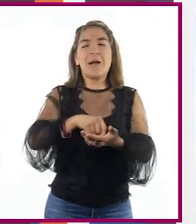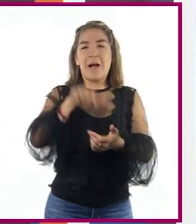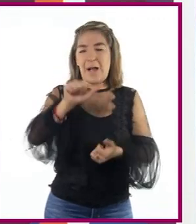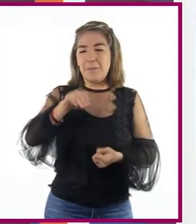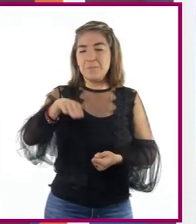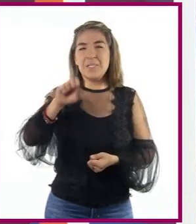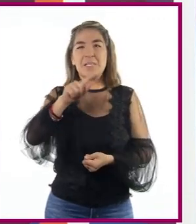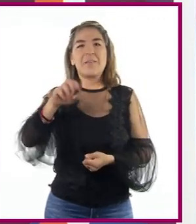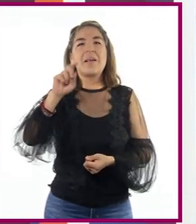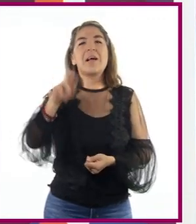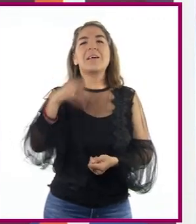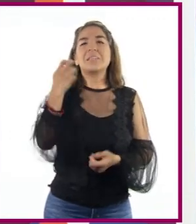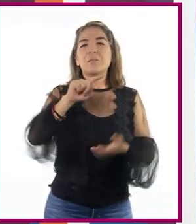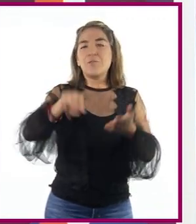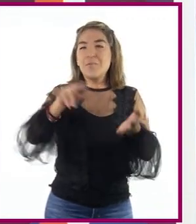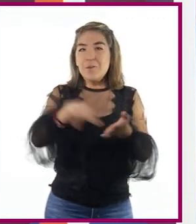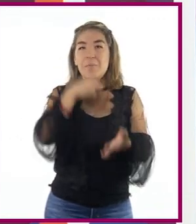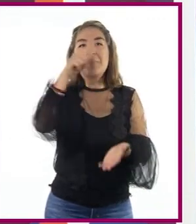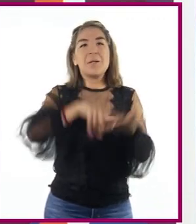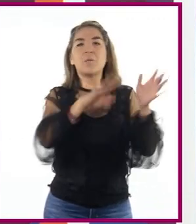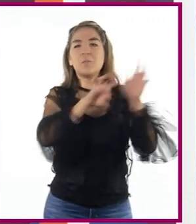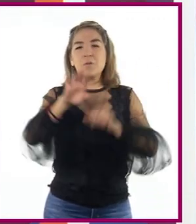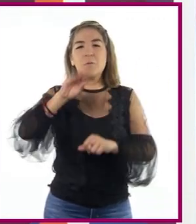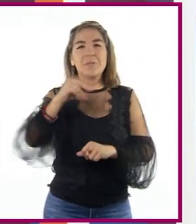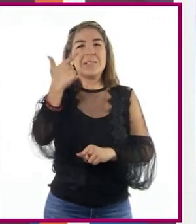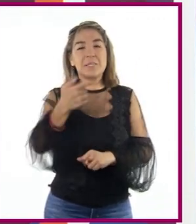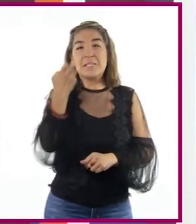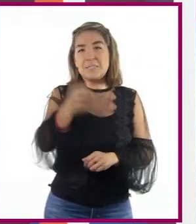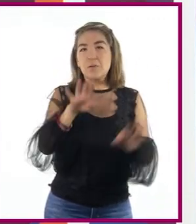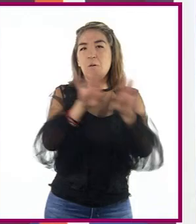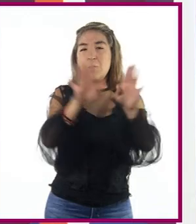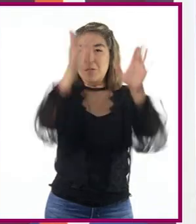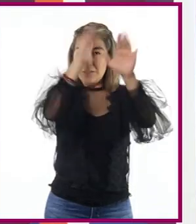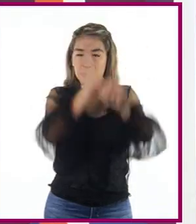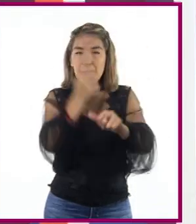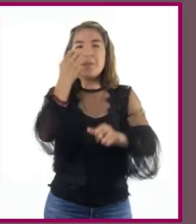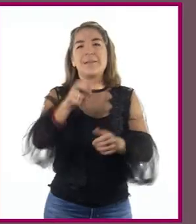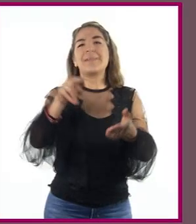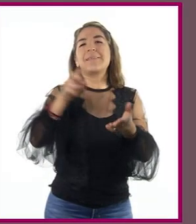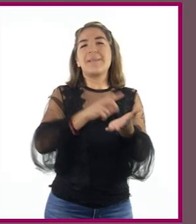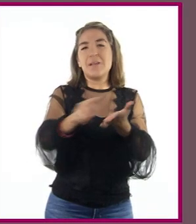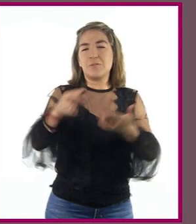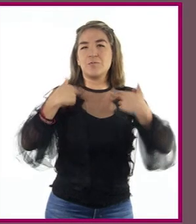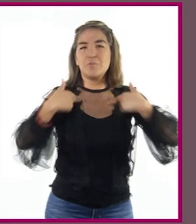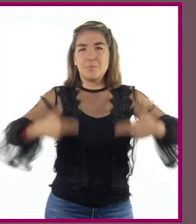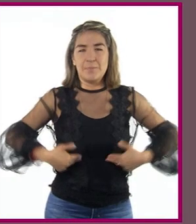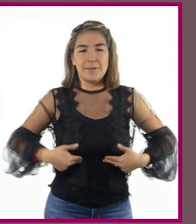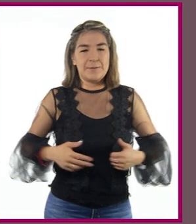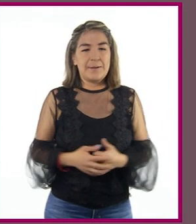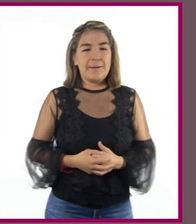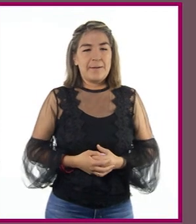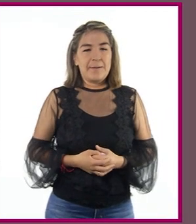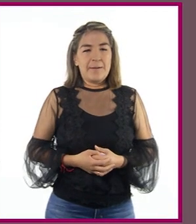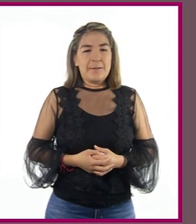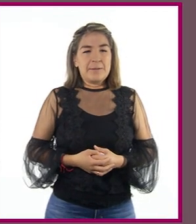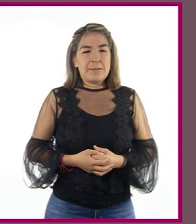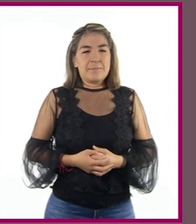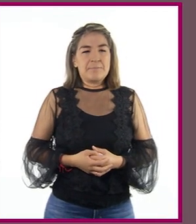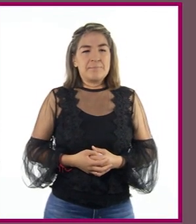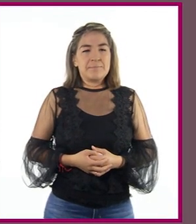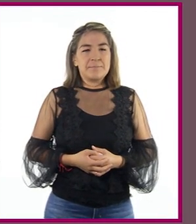en 1997, junto con el respeto a los derechos humanos. La